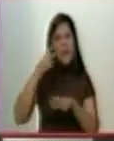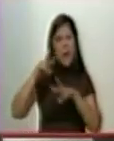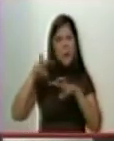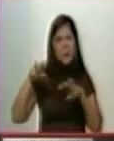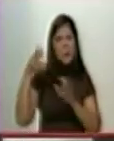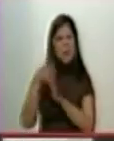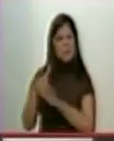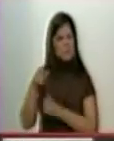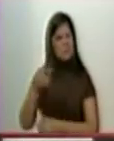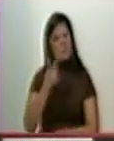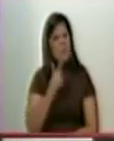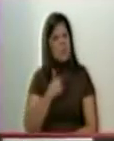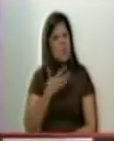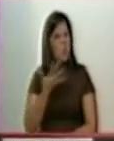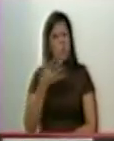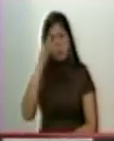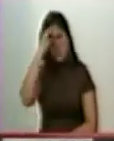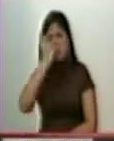eso.